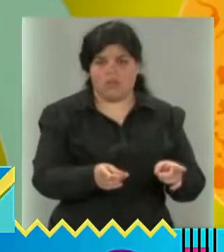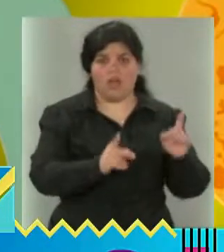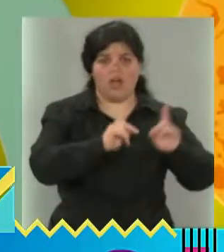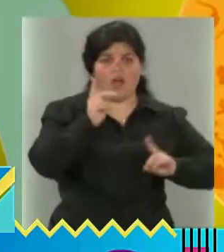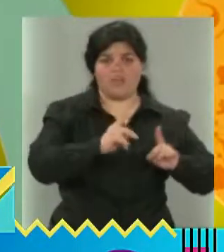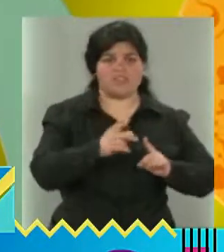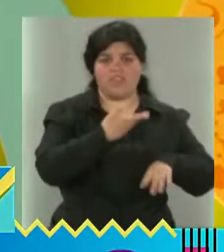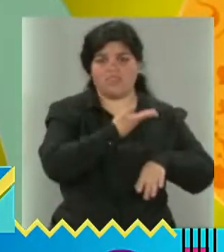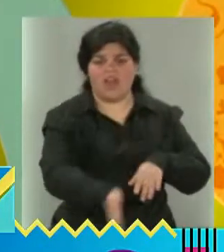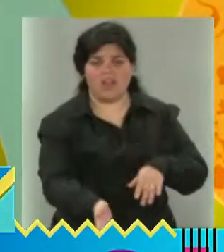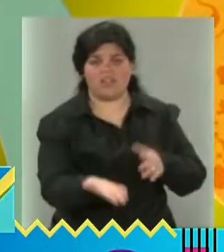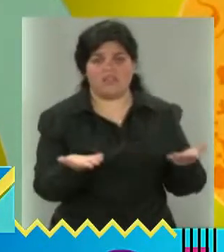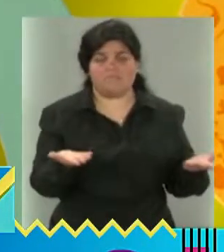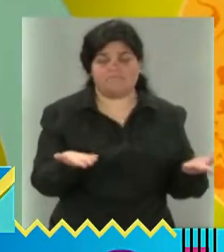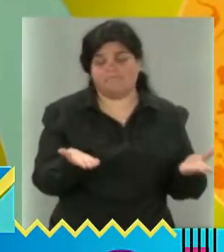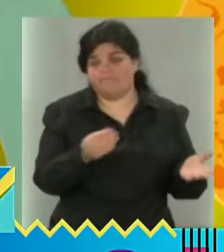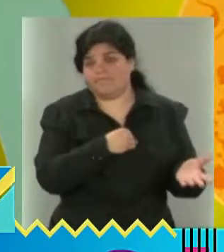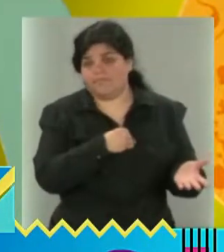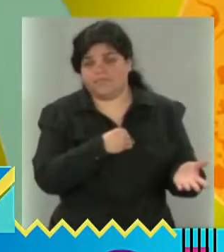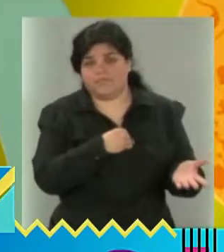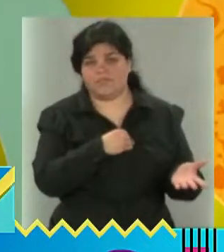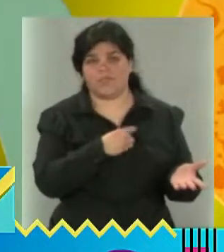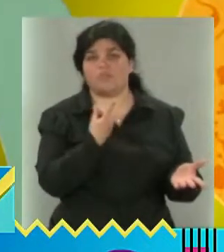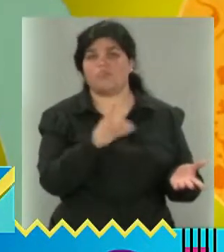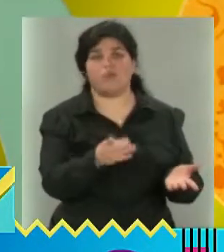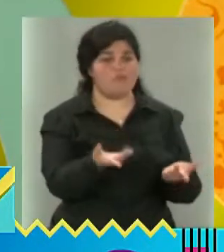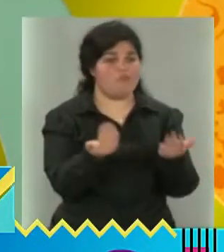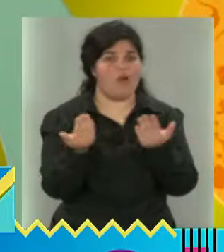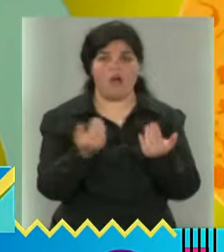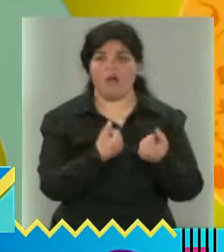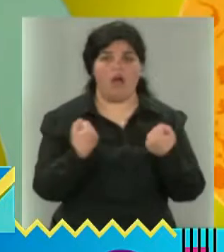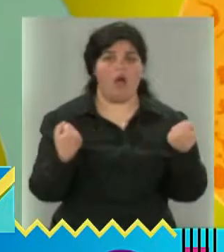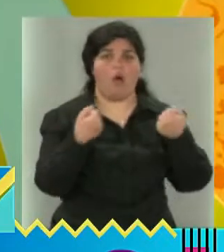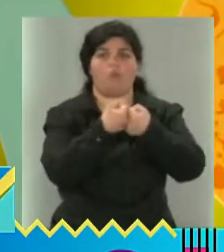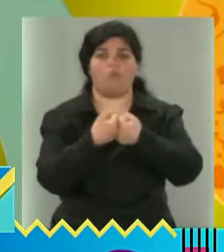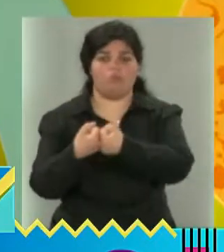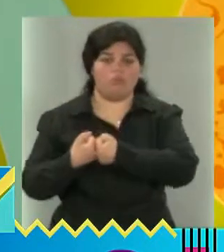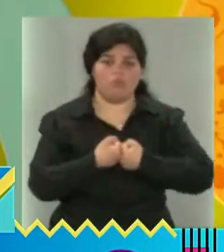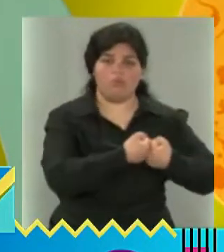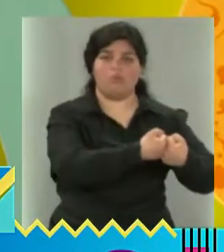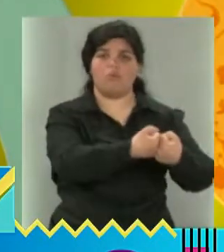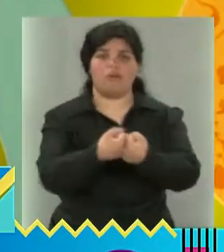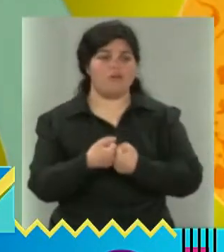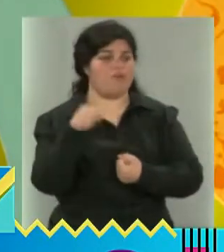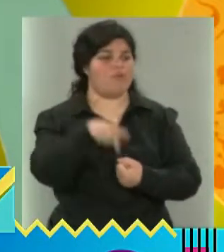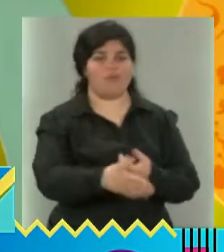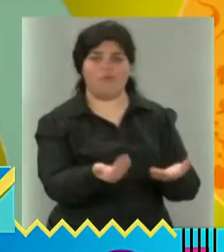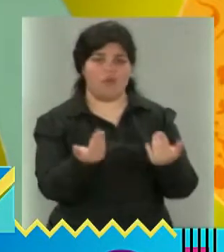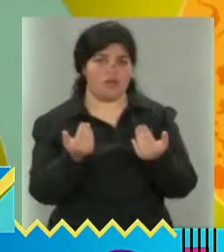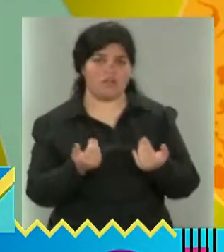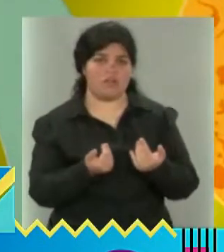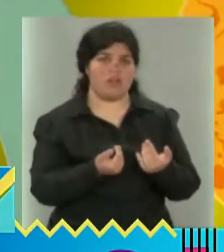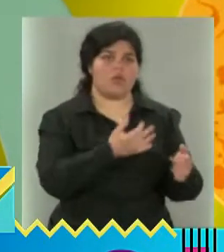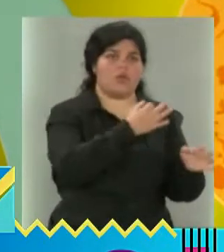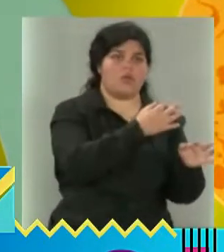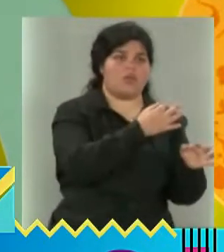momento, pero también por un poco esto de que falta el consenso, digamos, en lo productivo e institucional, digamos, de hacia qué